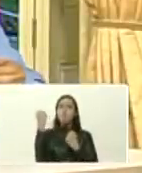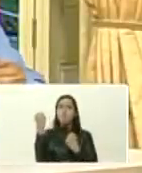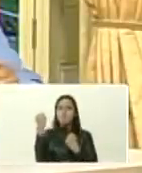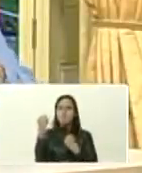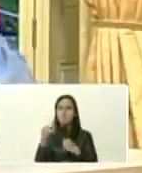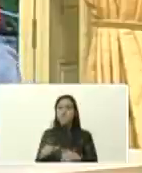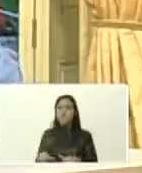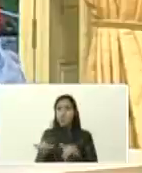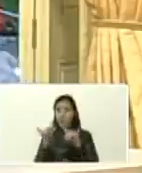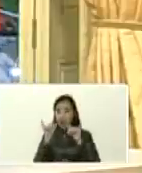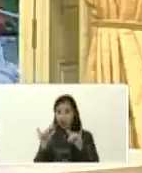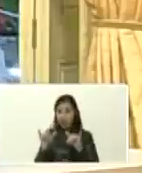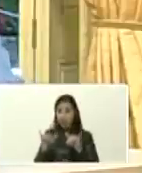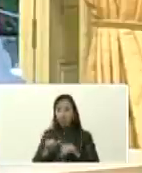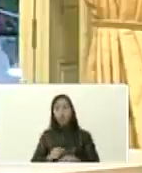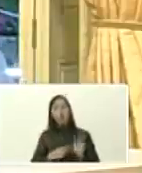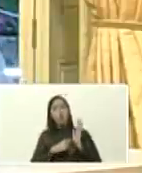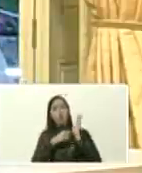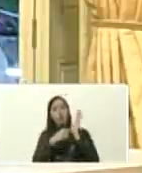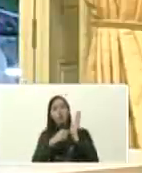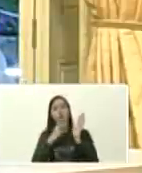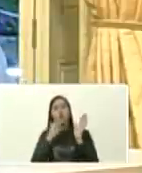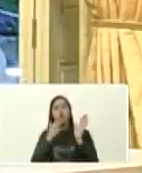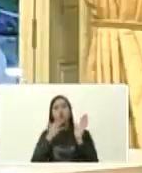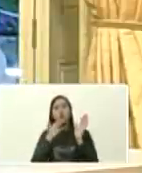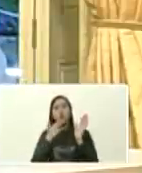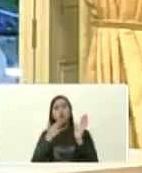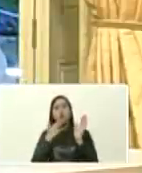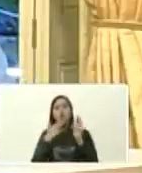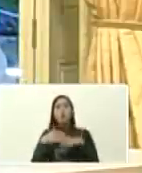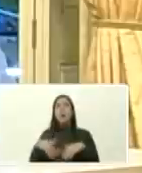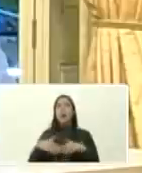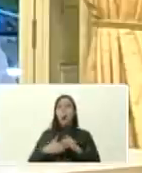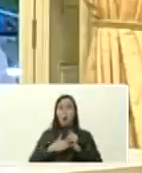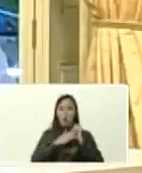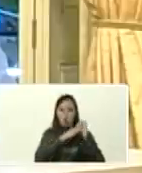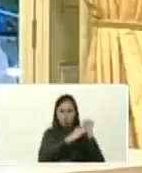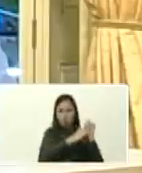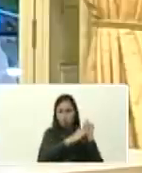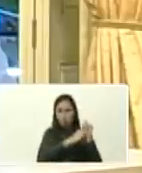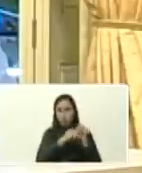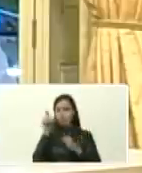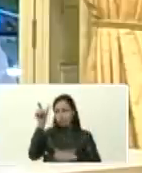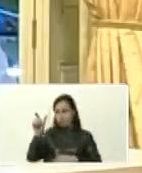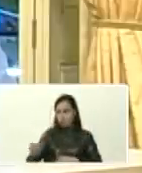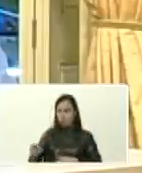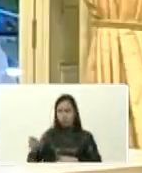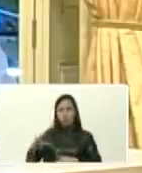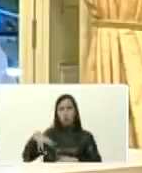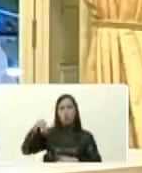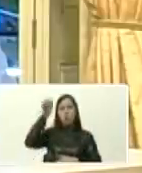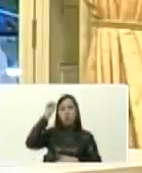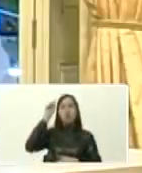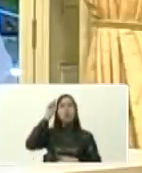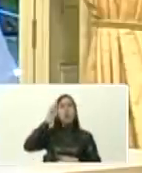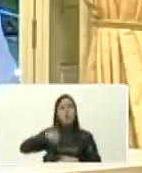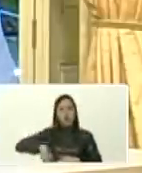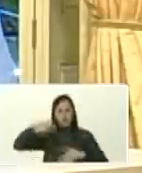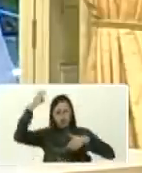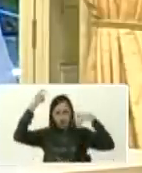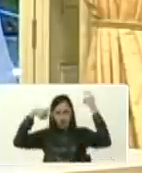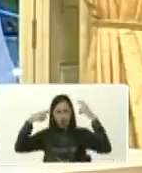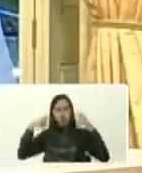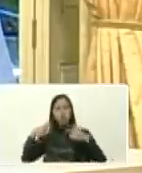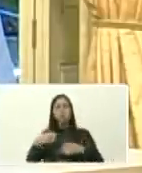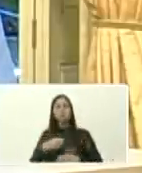allí irán adelante con su ejemplo los gigantes, Néstor Kirchner y Hugo Rafael Chávez Frías.